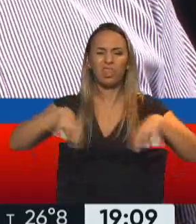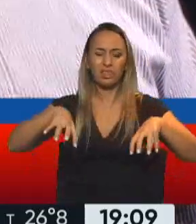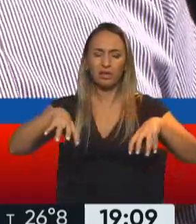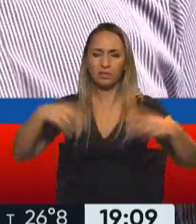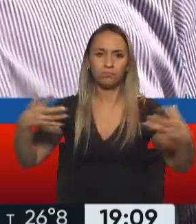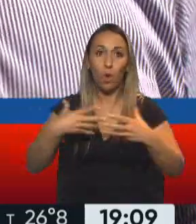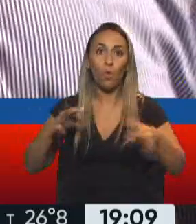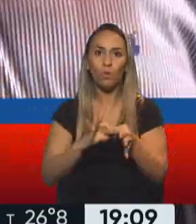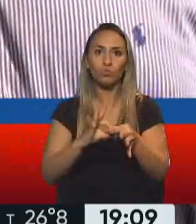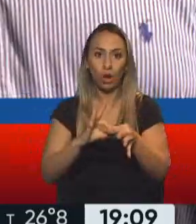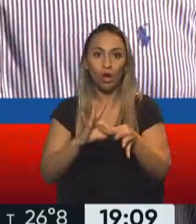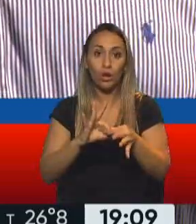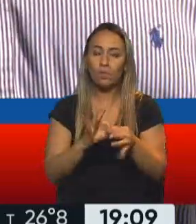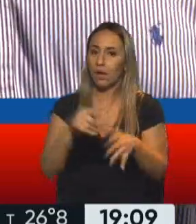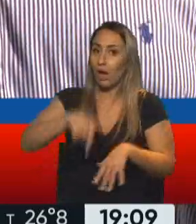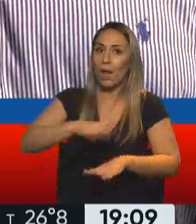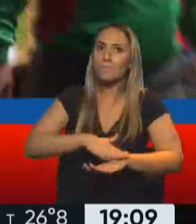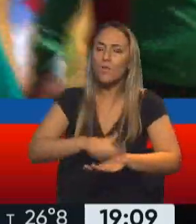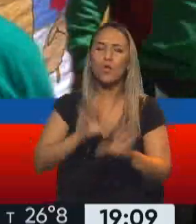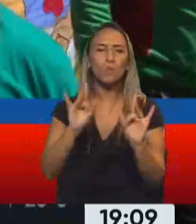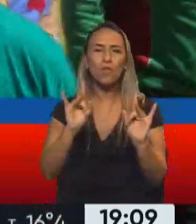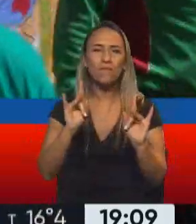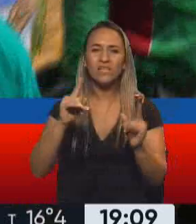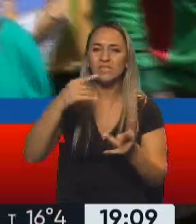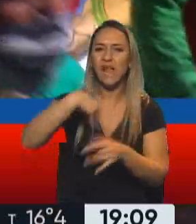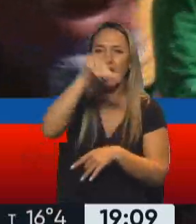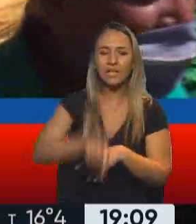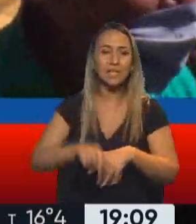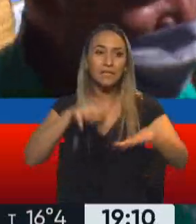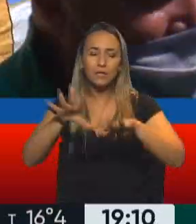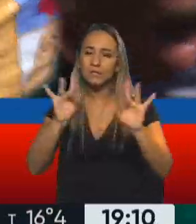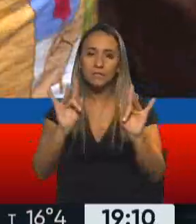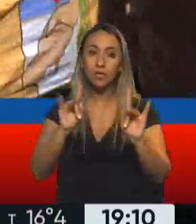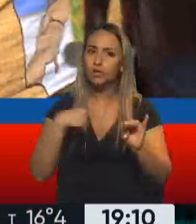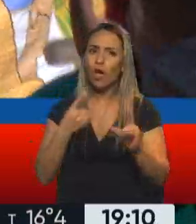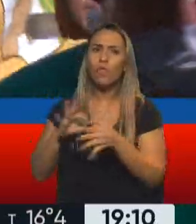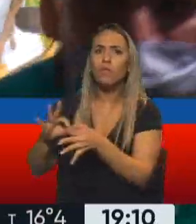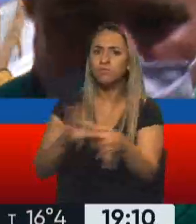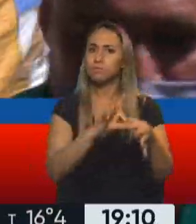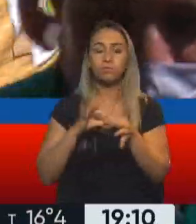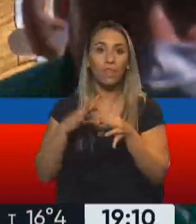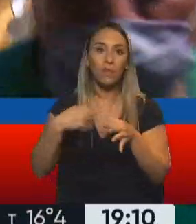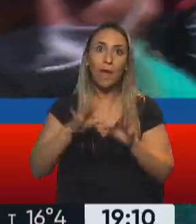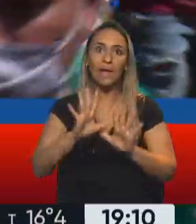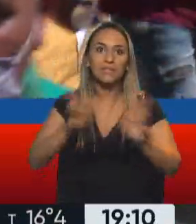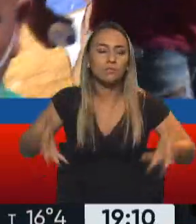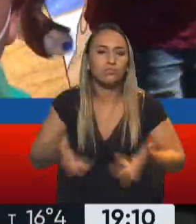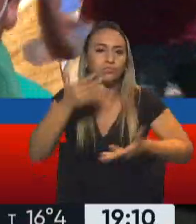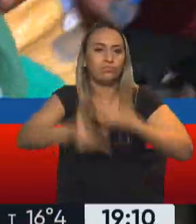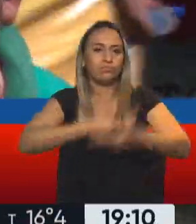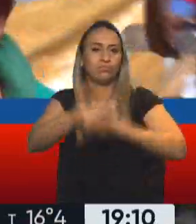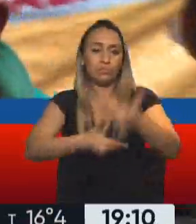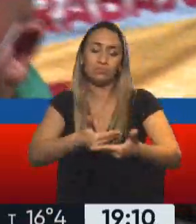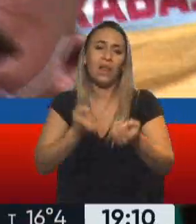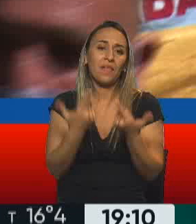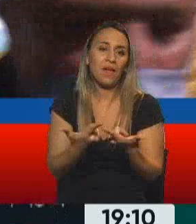difícil, tan especial que vive el país, todos juntos para sacarlo adelante y para lograr la dignidad que el trabajador y el pueblo